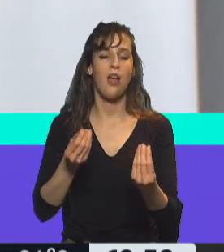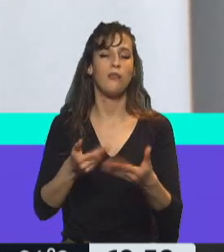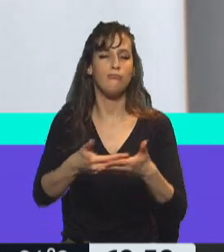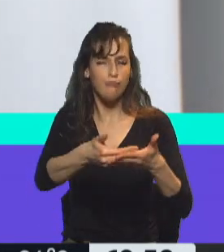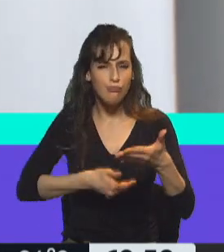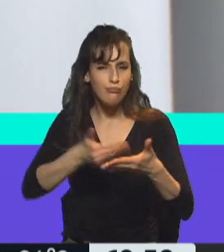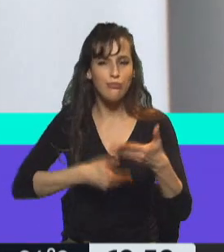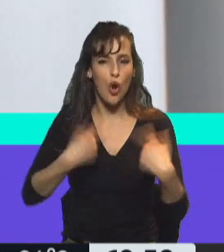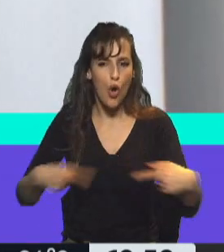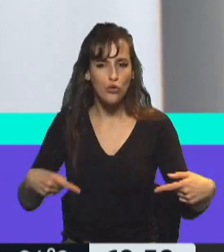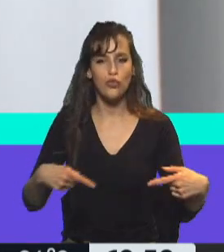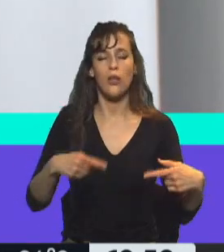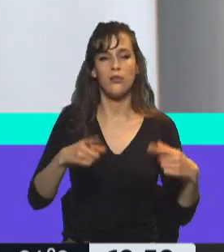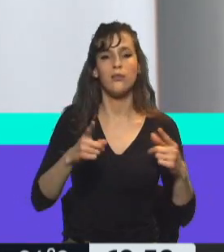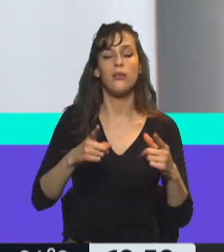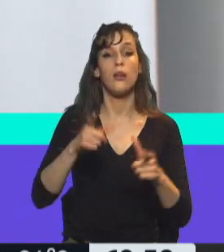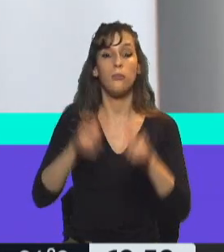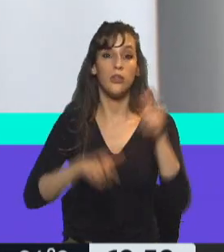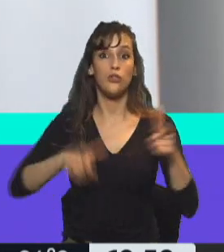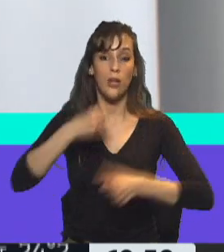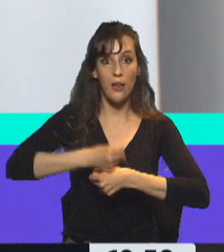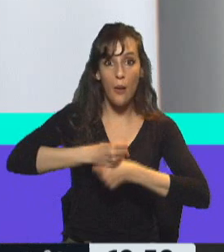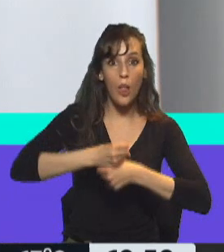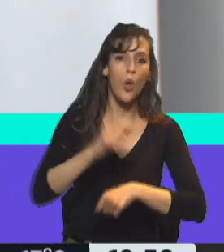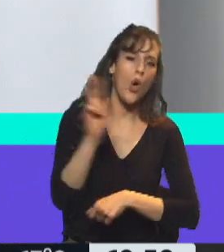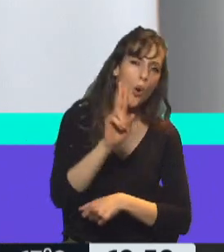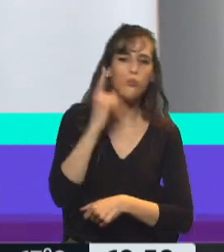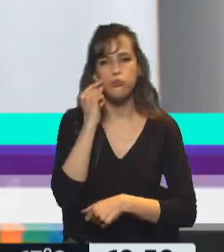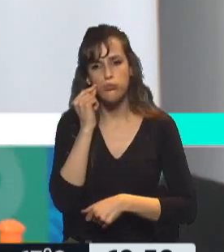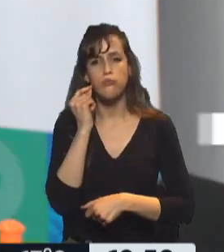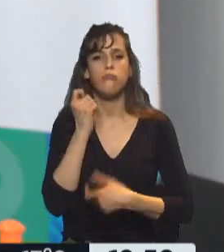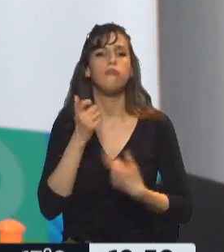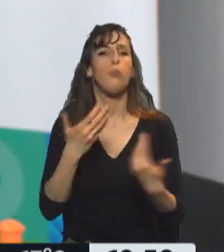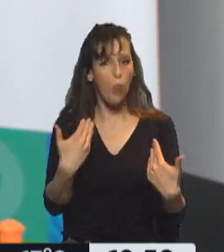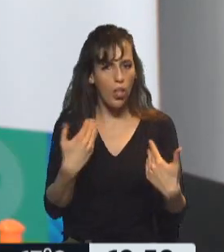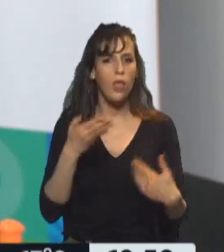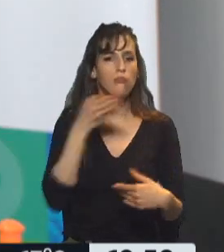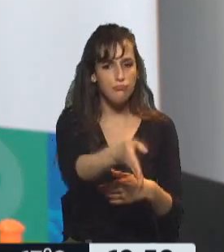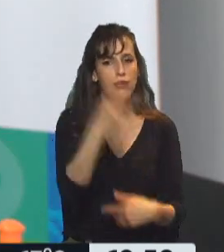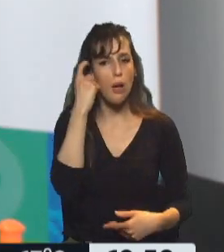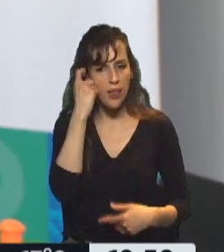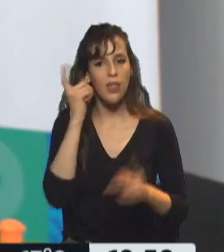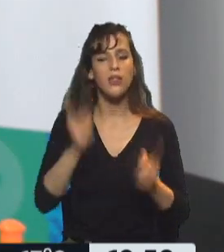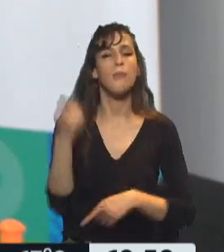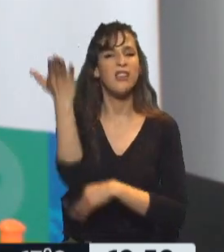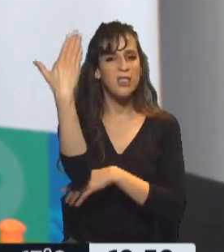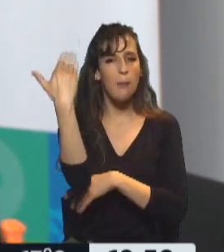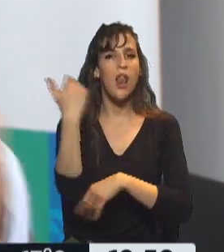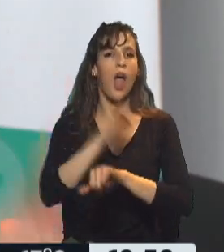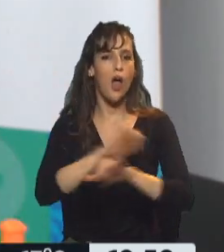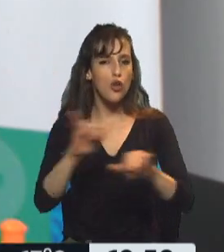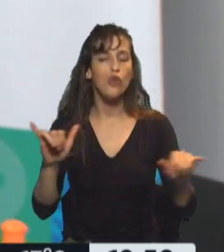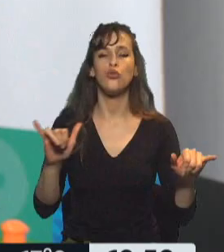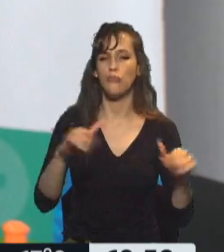contenidos, que nuestros trabajadoras y trabajadores se puedan capacitar en alguna área que les pueda interesar, en generar seminarios conjuntos, en fin,